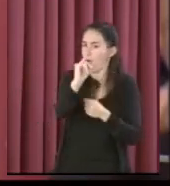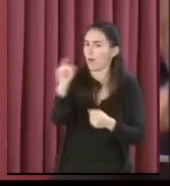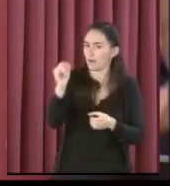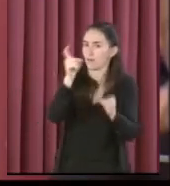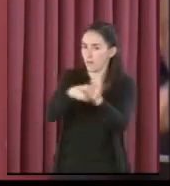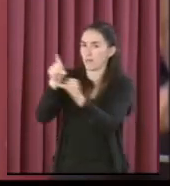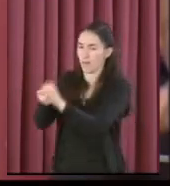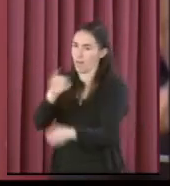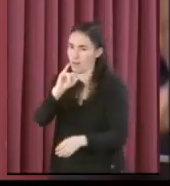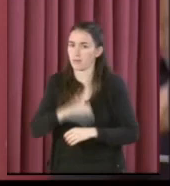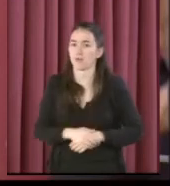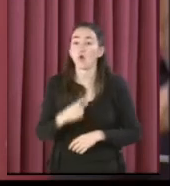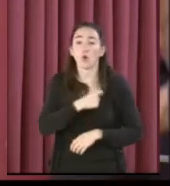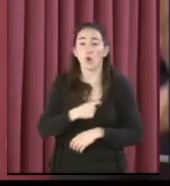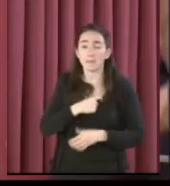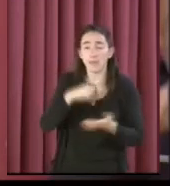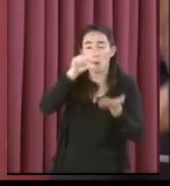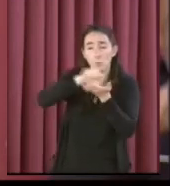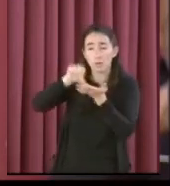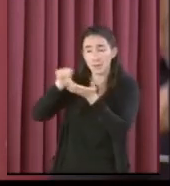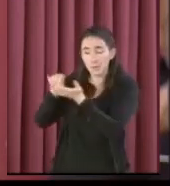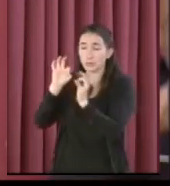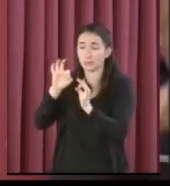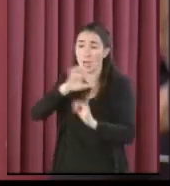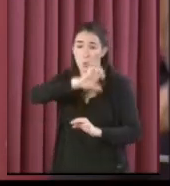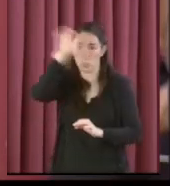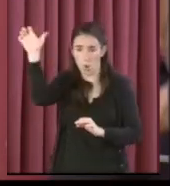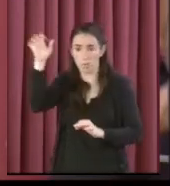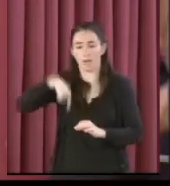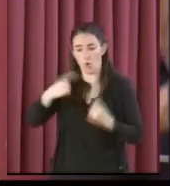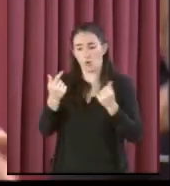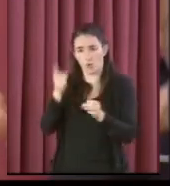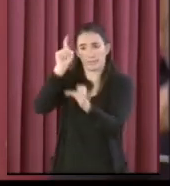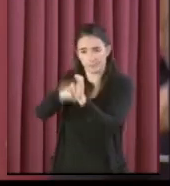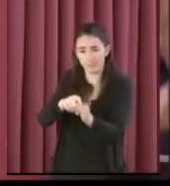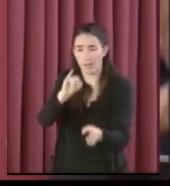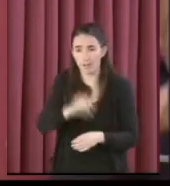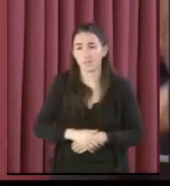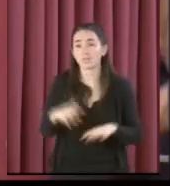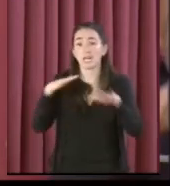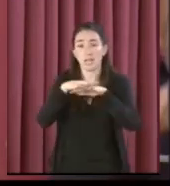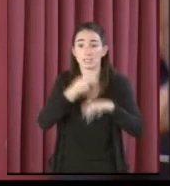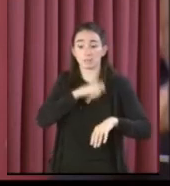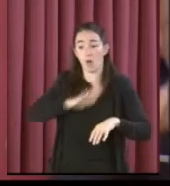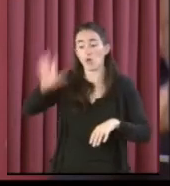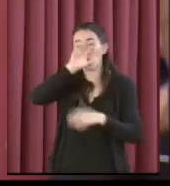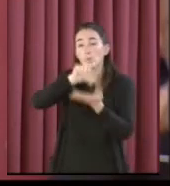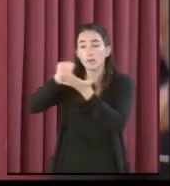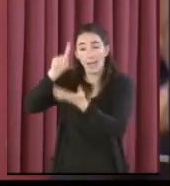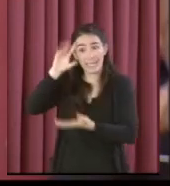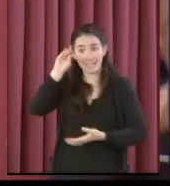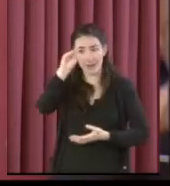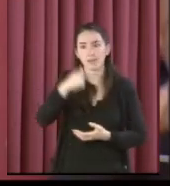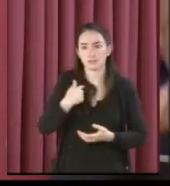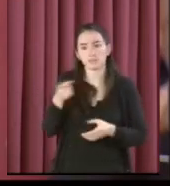presente. El Comité de Municipios y Regiones de Europa, donde esta ciudad también está presente. La Red Española de Ciudades Inteligentes, donde ostentamos